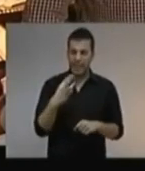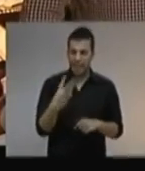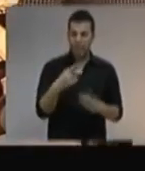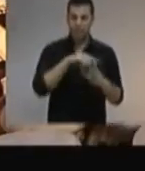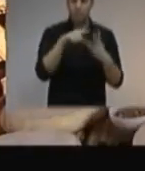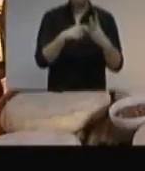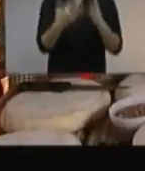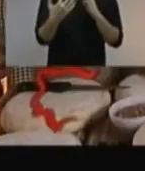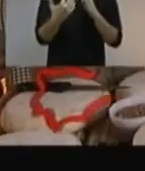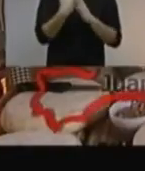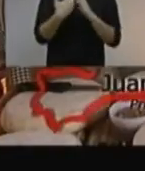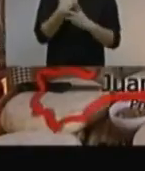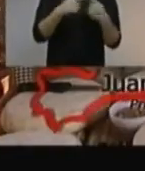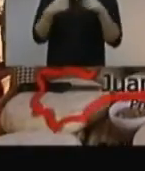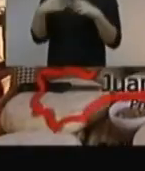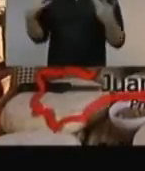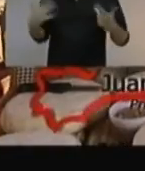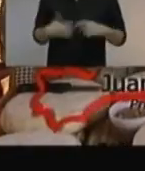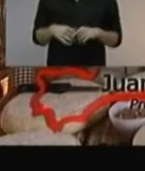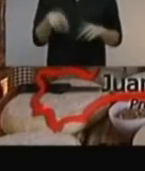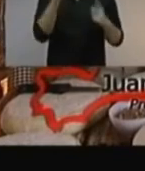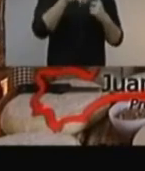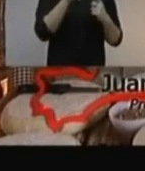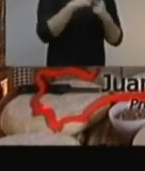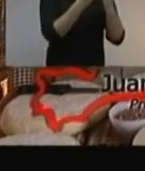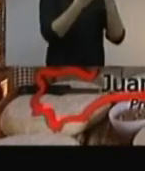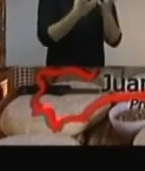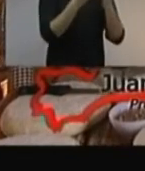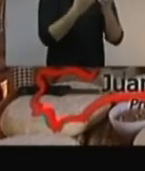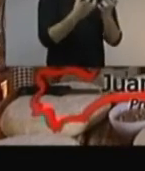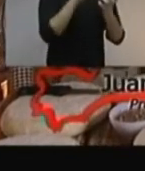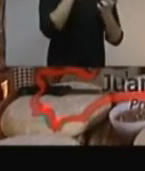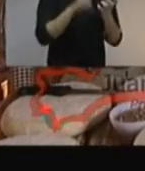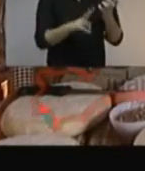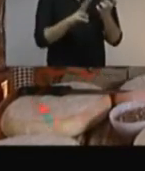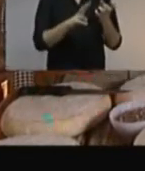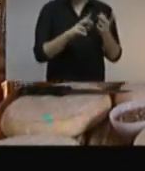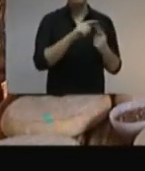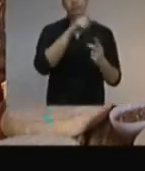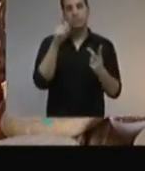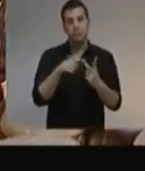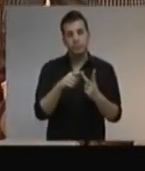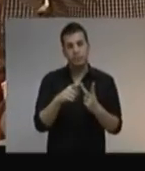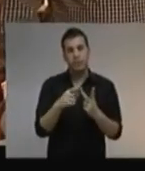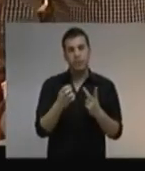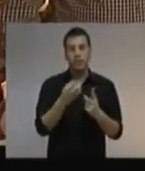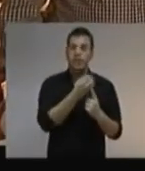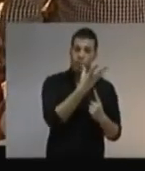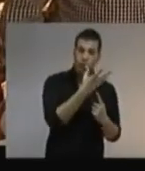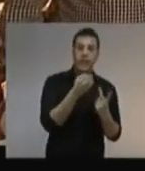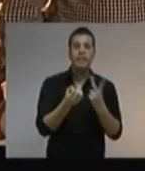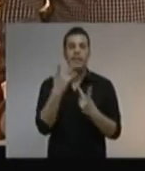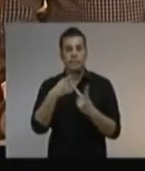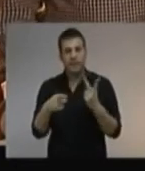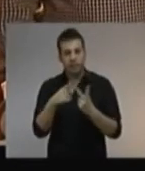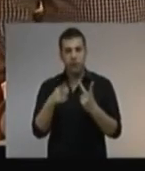tienen? Este es de flor, que está cuajado con cuajo vegetal, media flor, que es mitad de cuajo natural